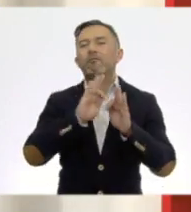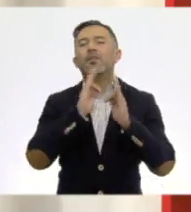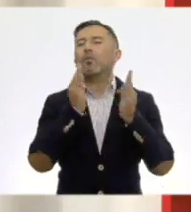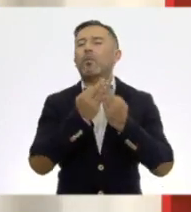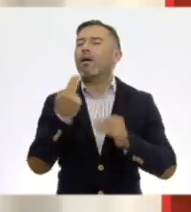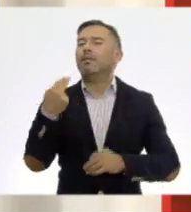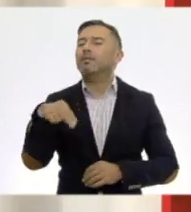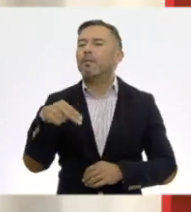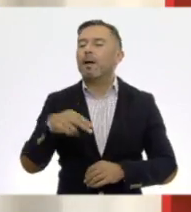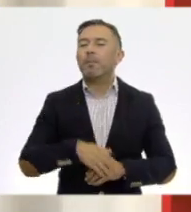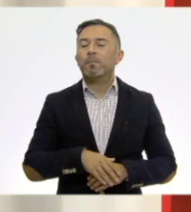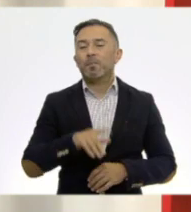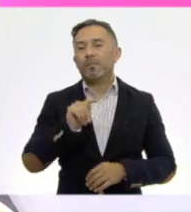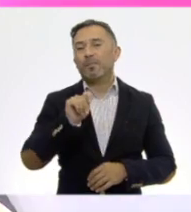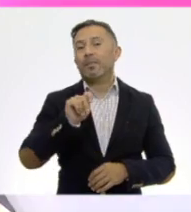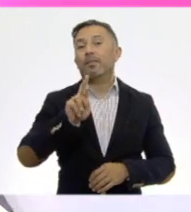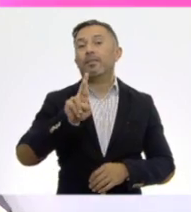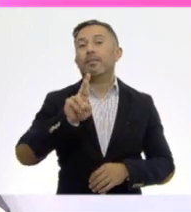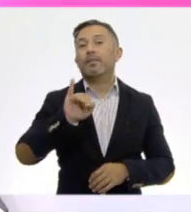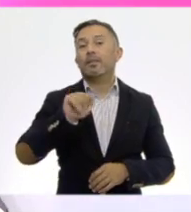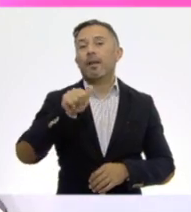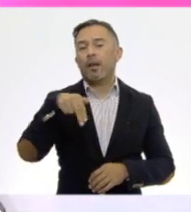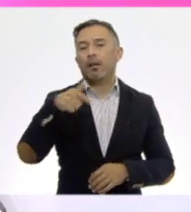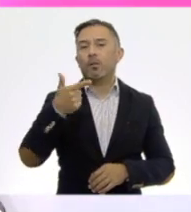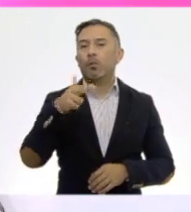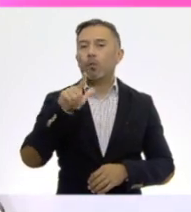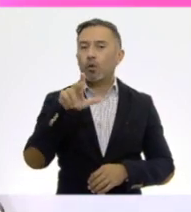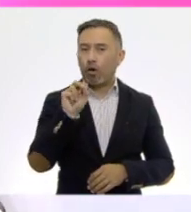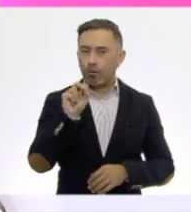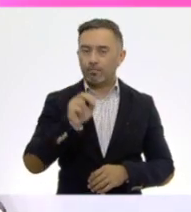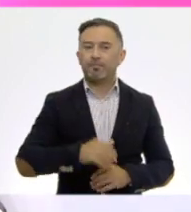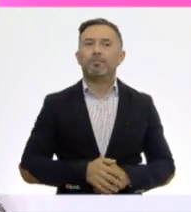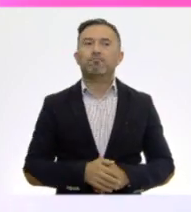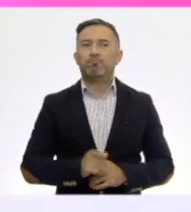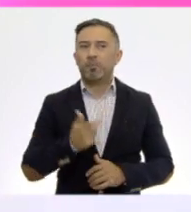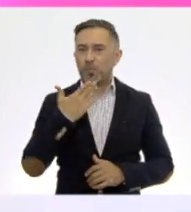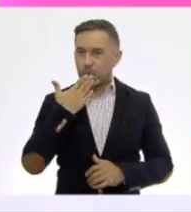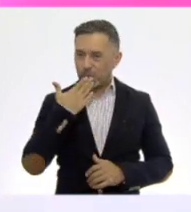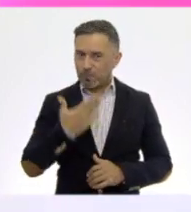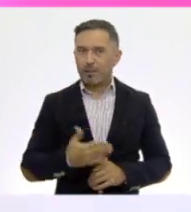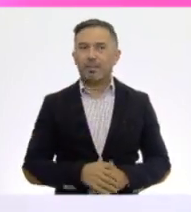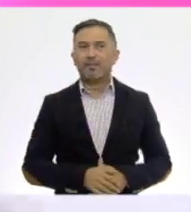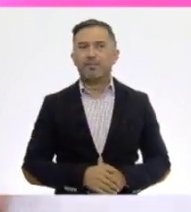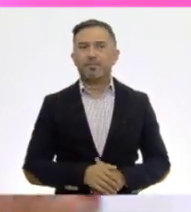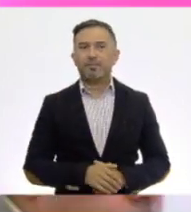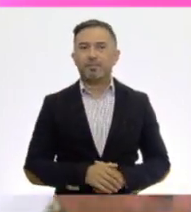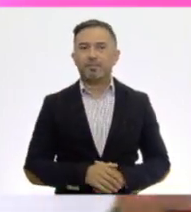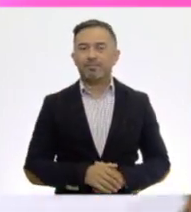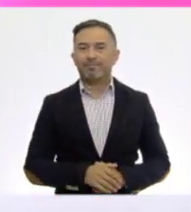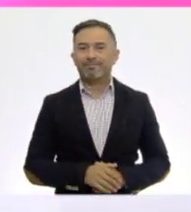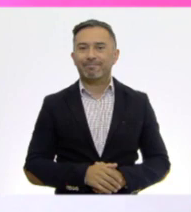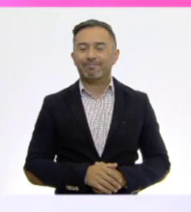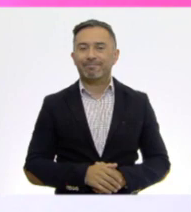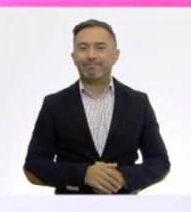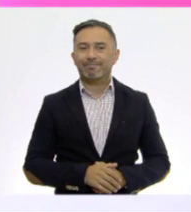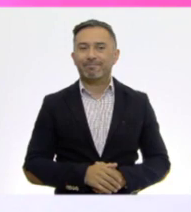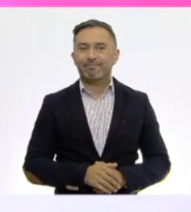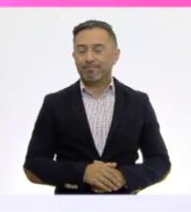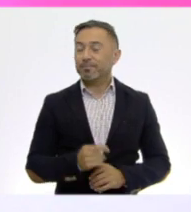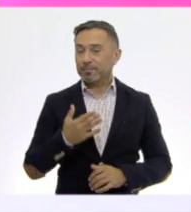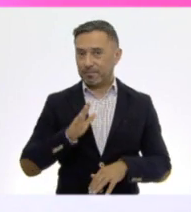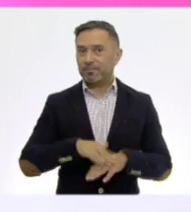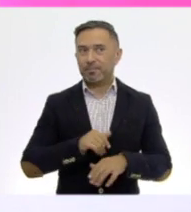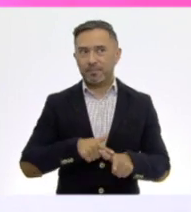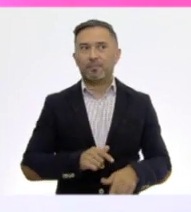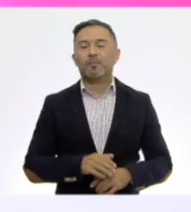llama triángulo. Triángulo. Muy bien, Oscar. Vamos avanzando.